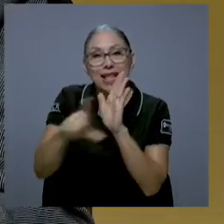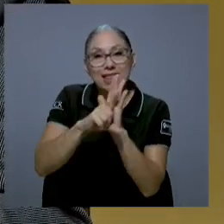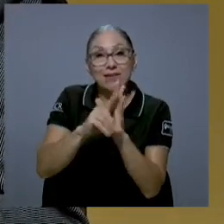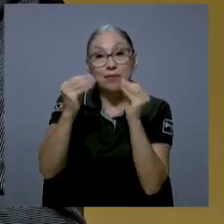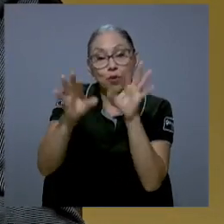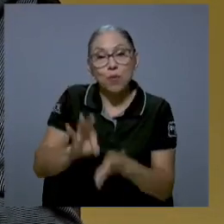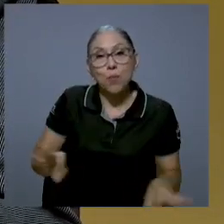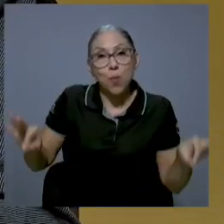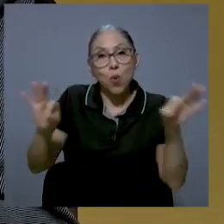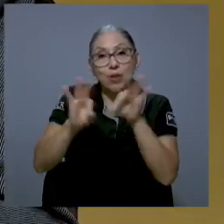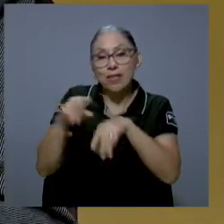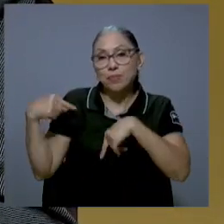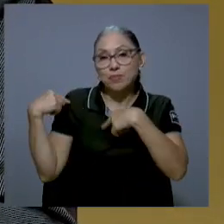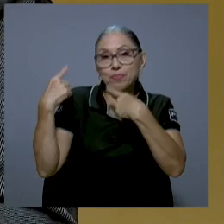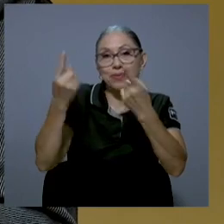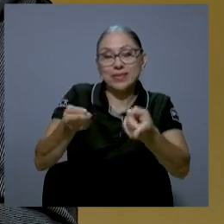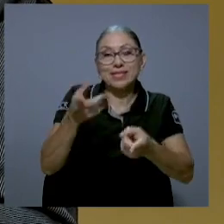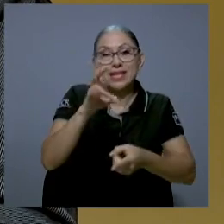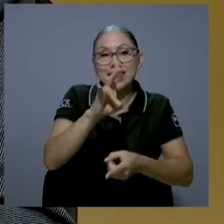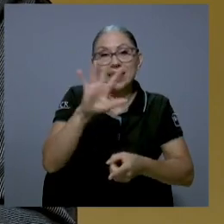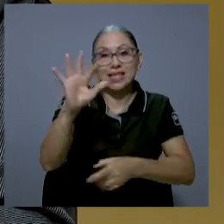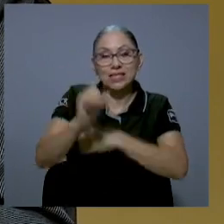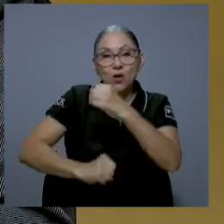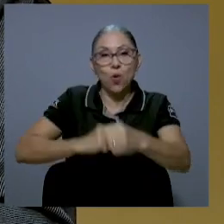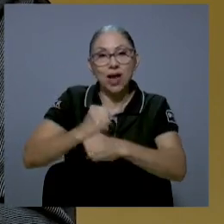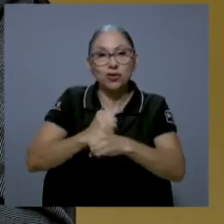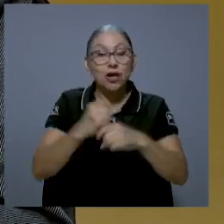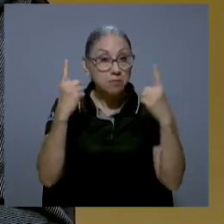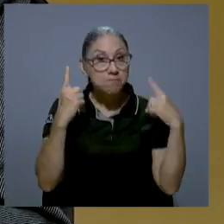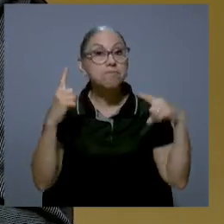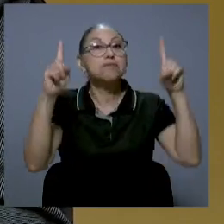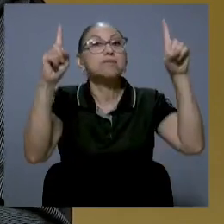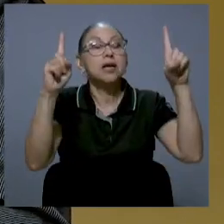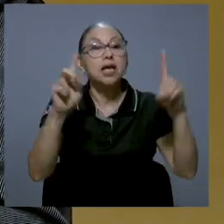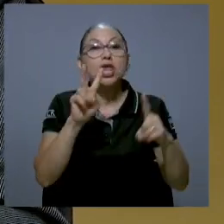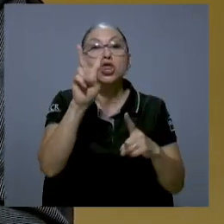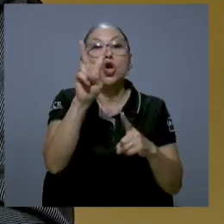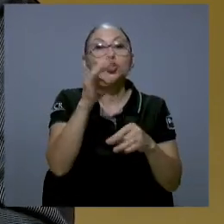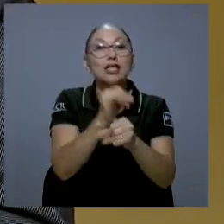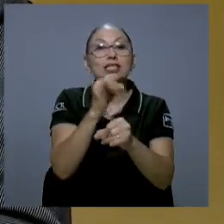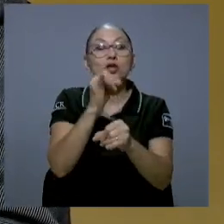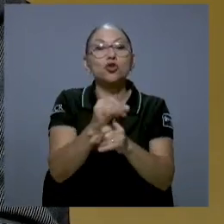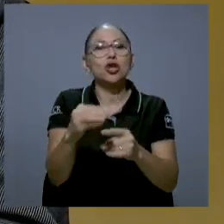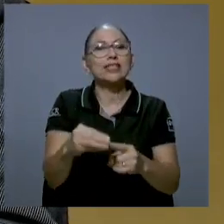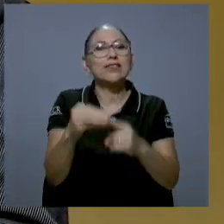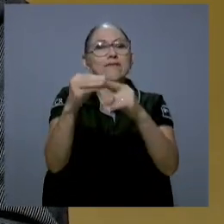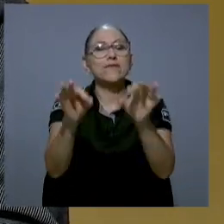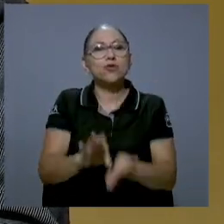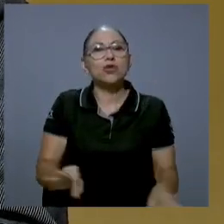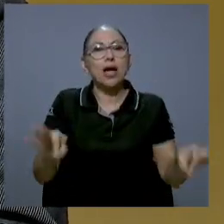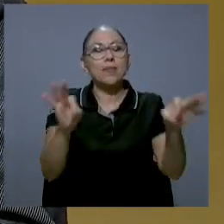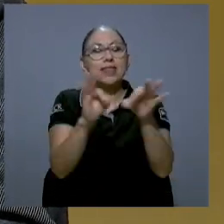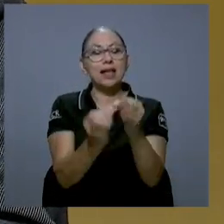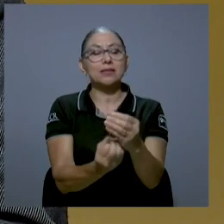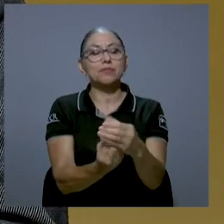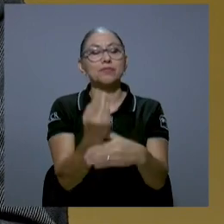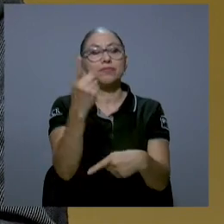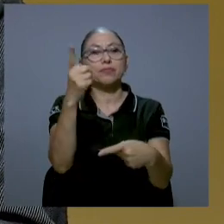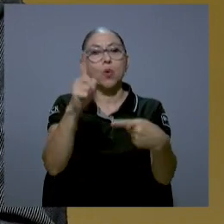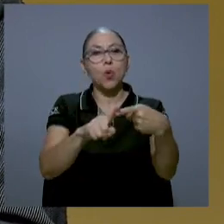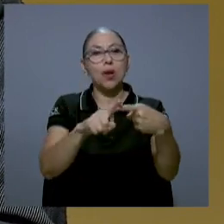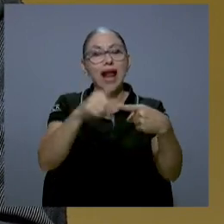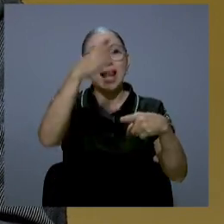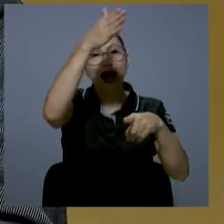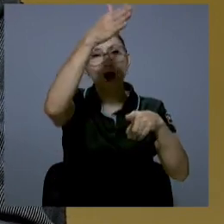75 años. Y finalmente también se crean dos instituciones fundamentales. Una es la Contraloría General